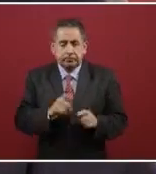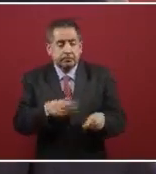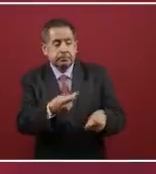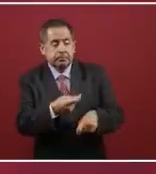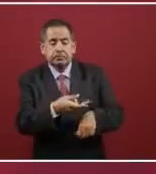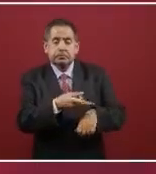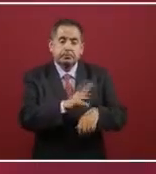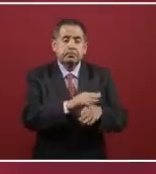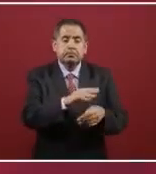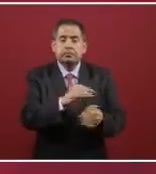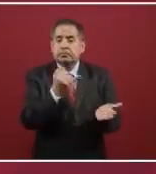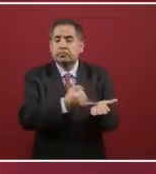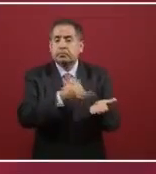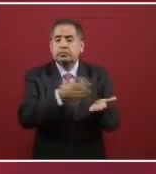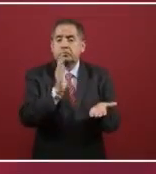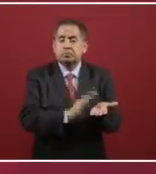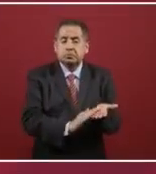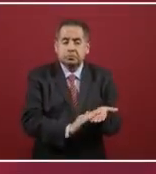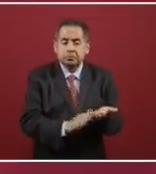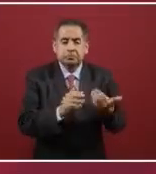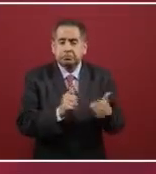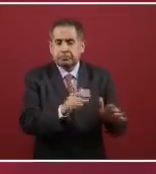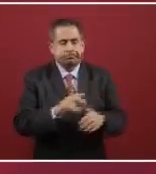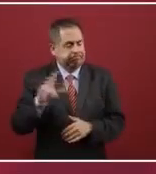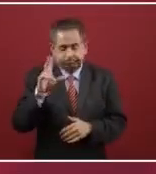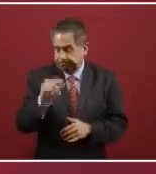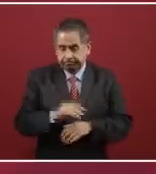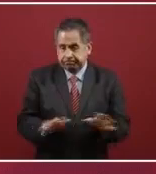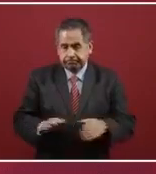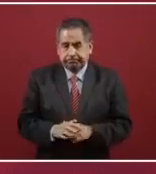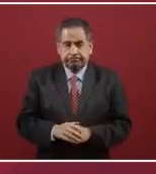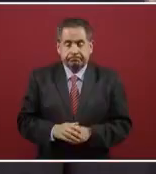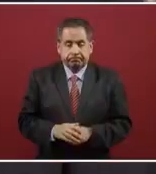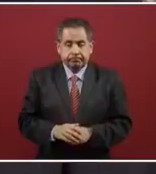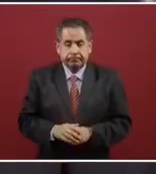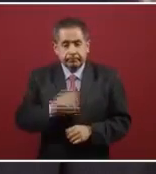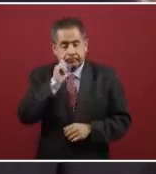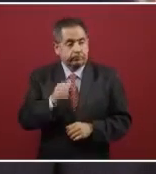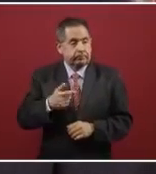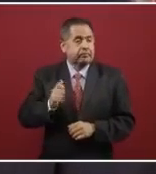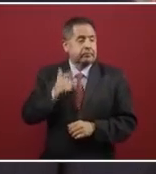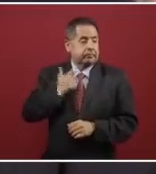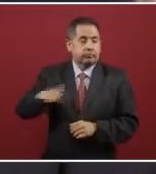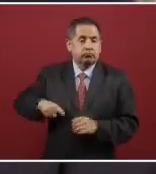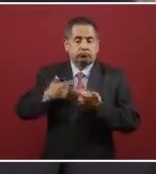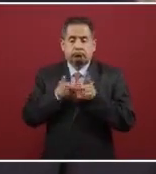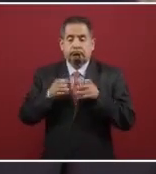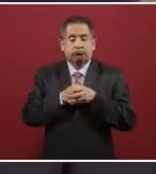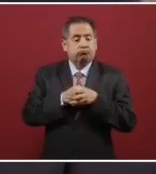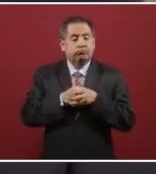condonación de impuestos, porque eso era lo otro. Los que se sentían dueños del gobierno